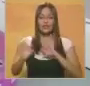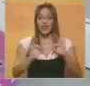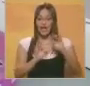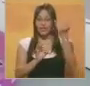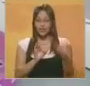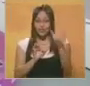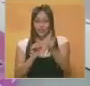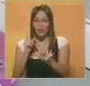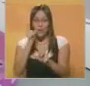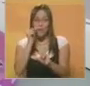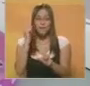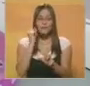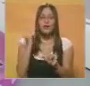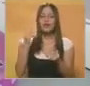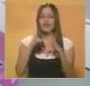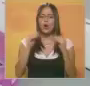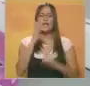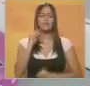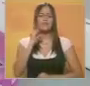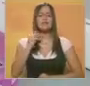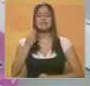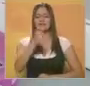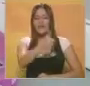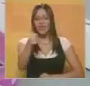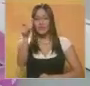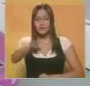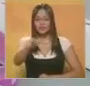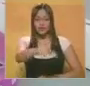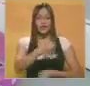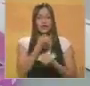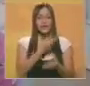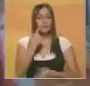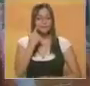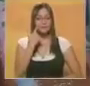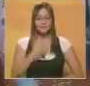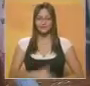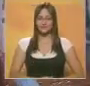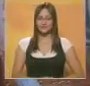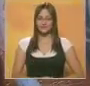acerca de lo que significó esta experiencia para ellos y esto fue lo que nos contaron.